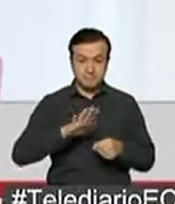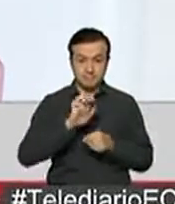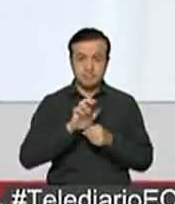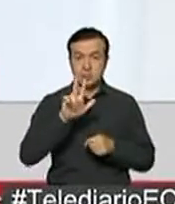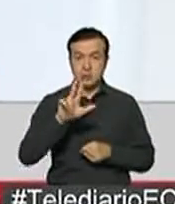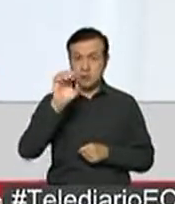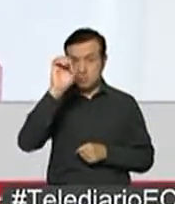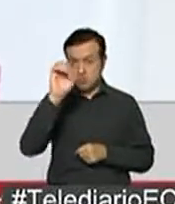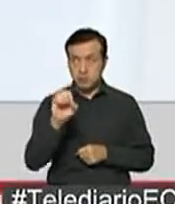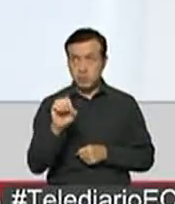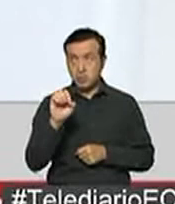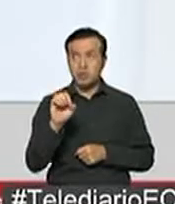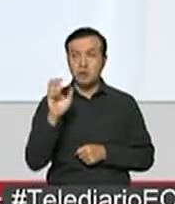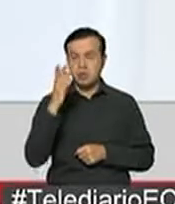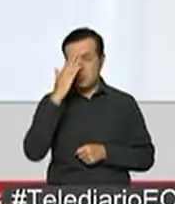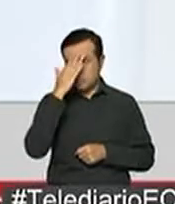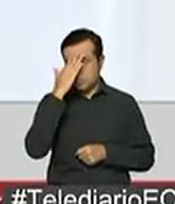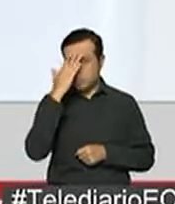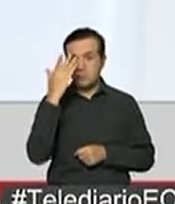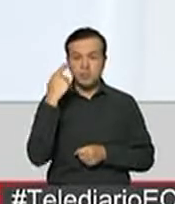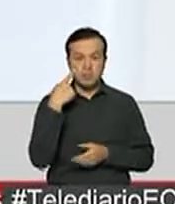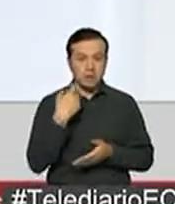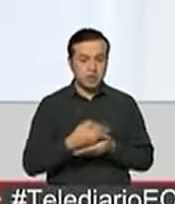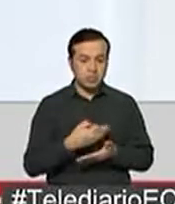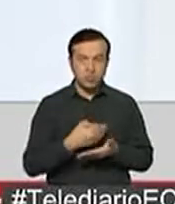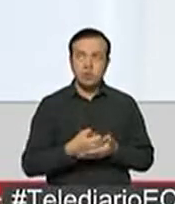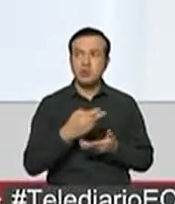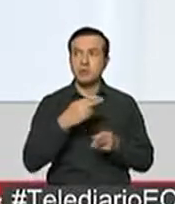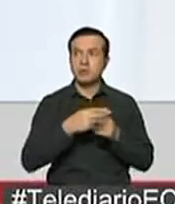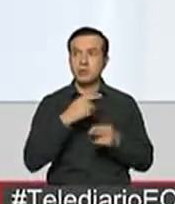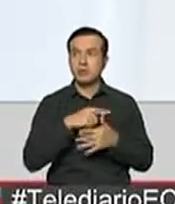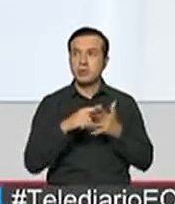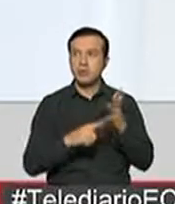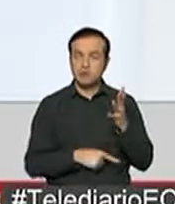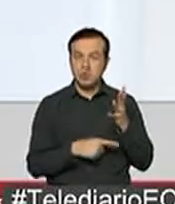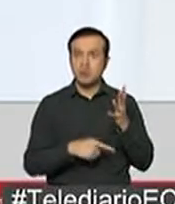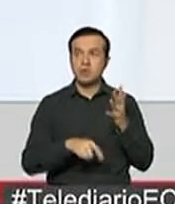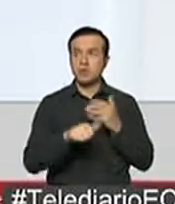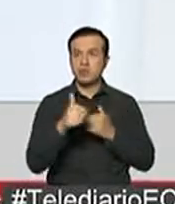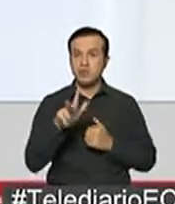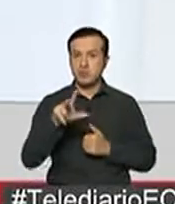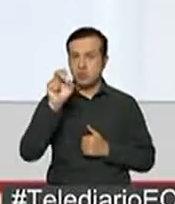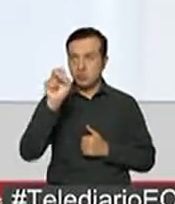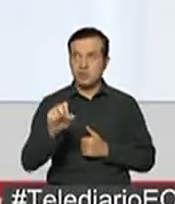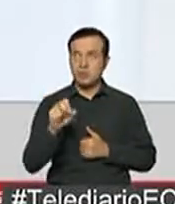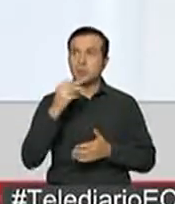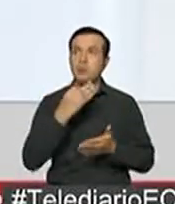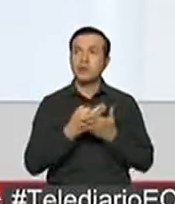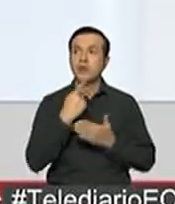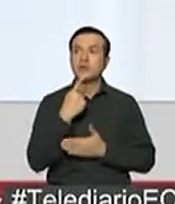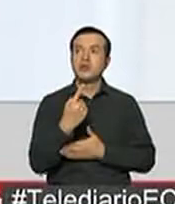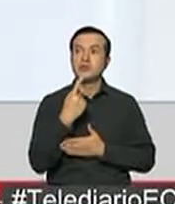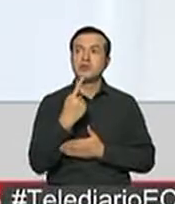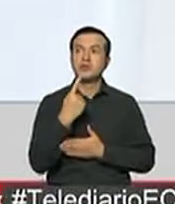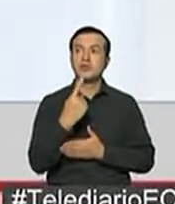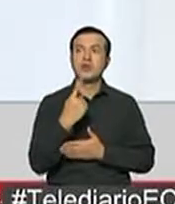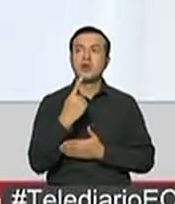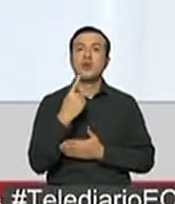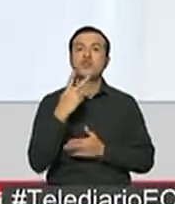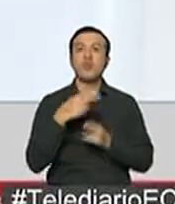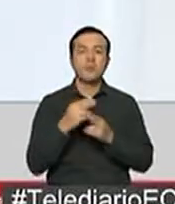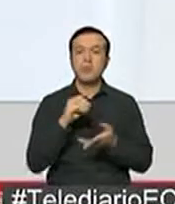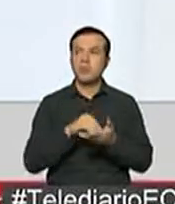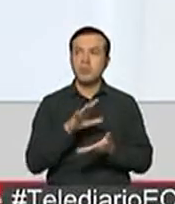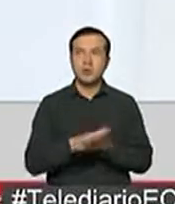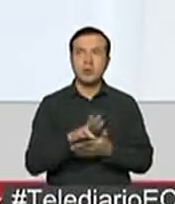30 por ciento tenemos identificado en la factura al comprador en el otro 30% las facturas dicen consumidor final y el